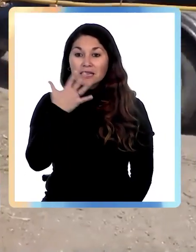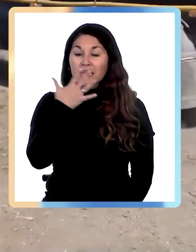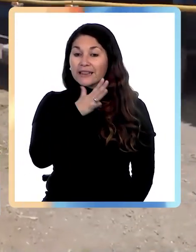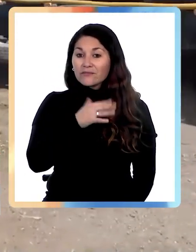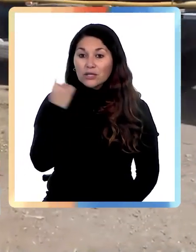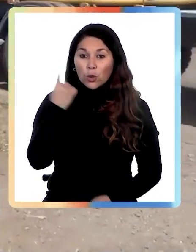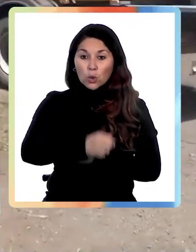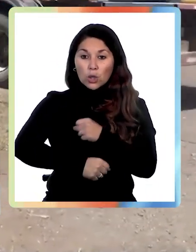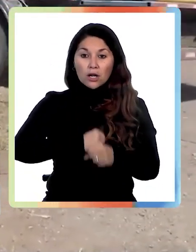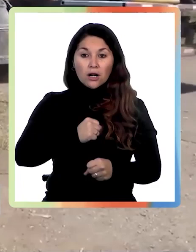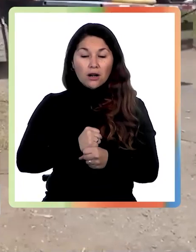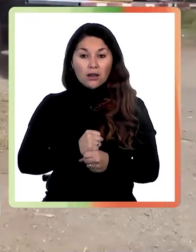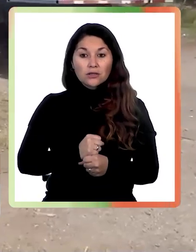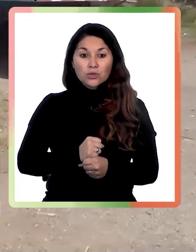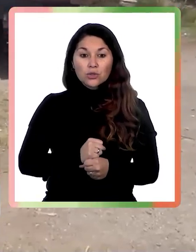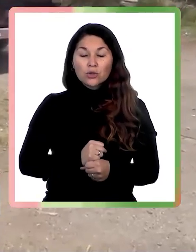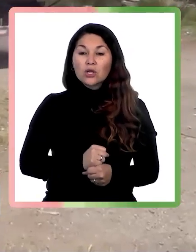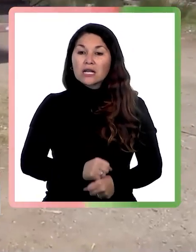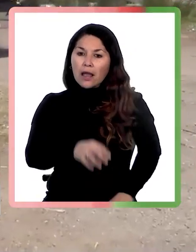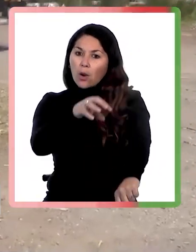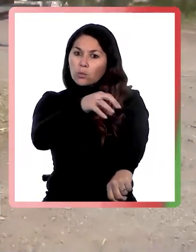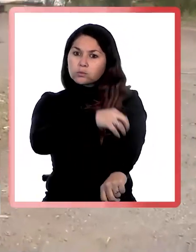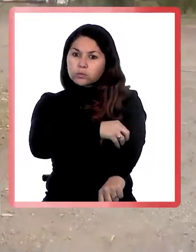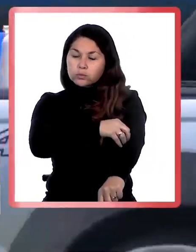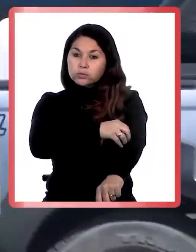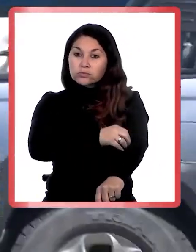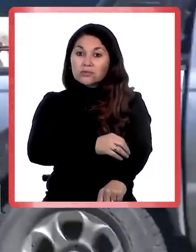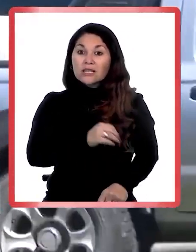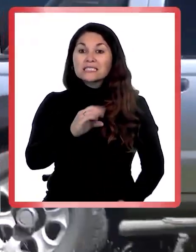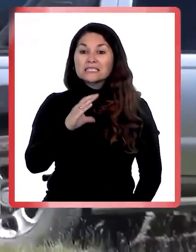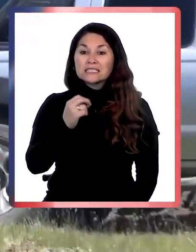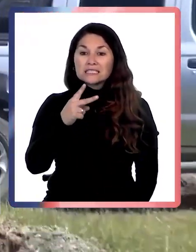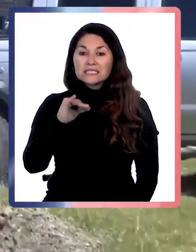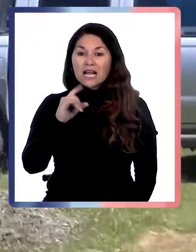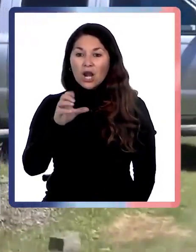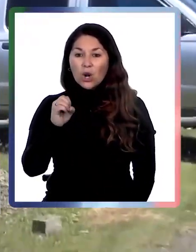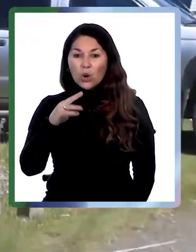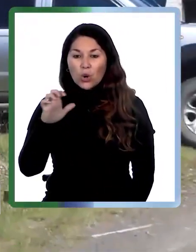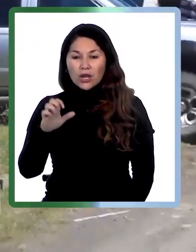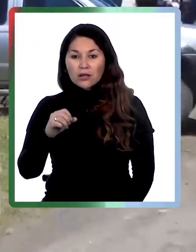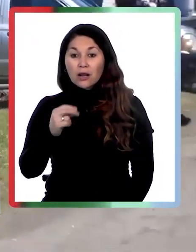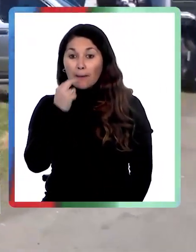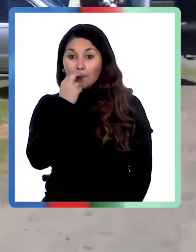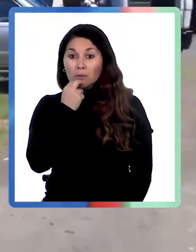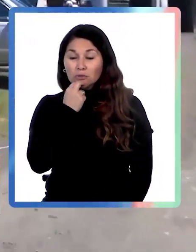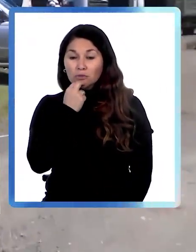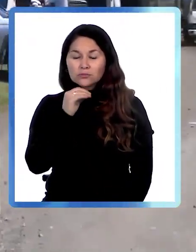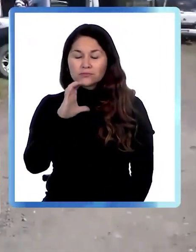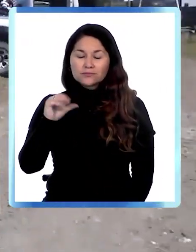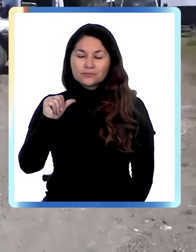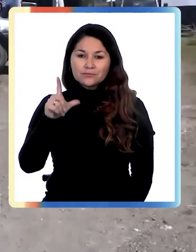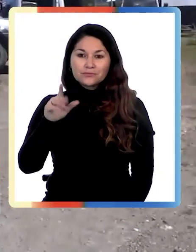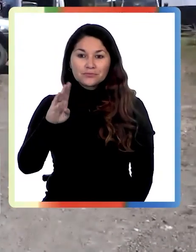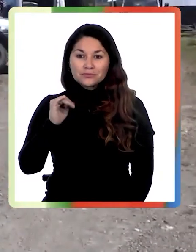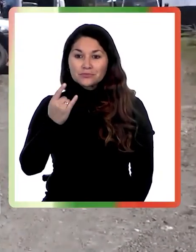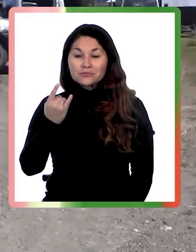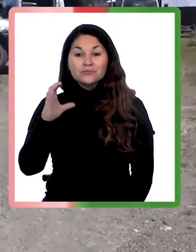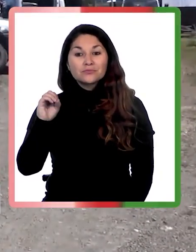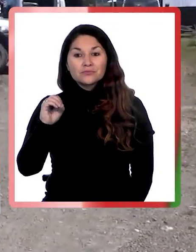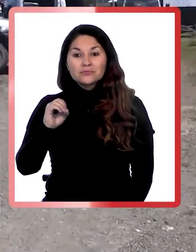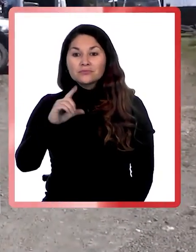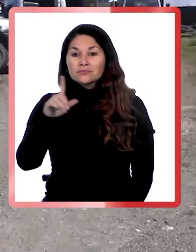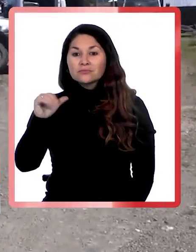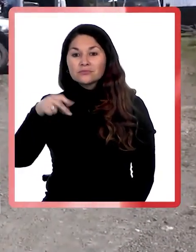hídrica por un periodo de un año a la provincia de chiloe y ocho comunas de la provincia de yanquihue Puerto mon calbuco los